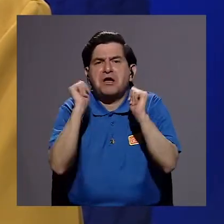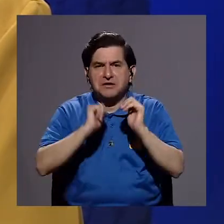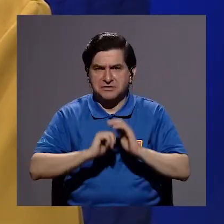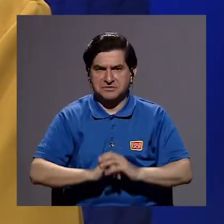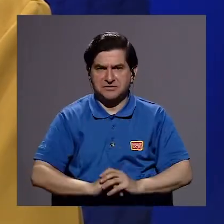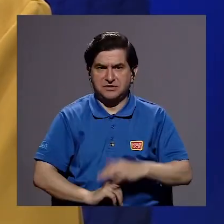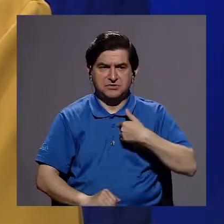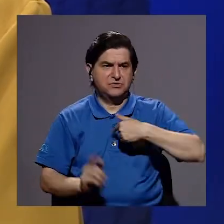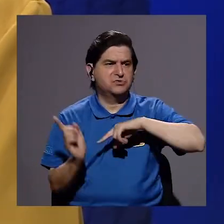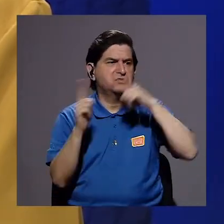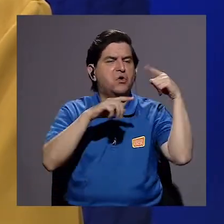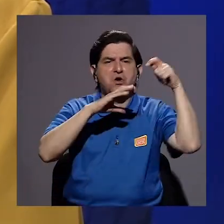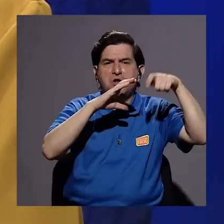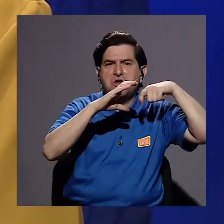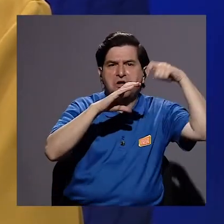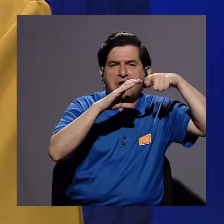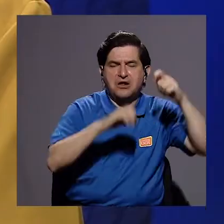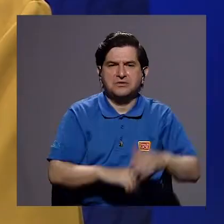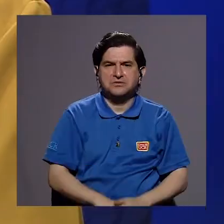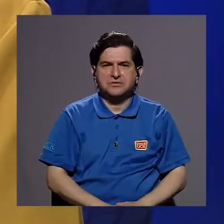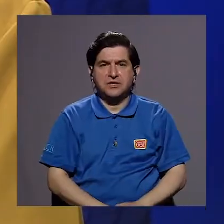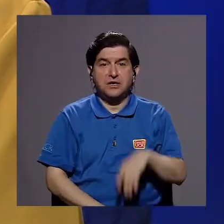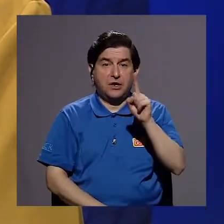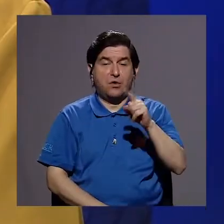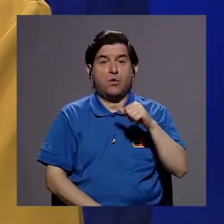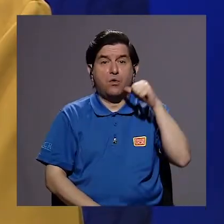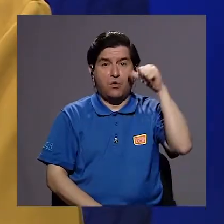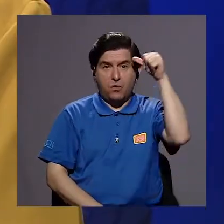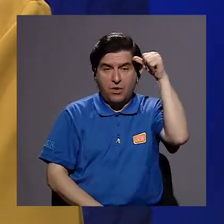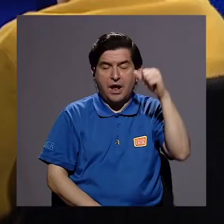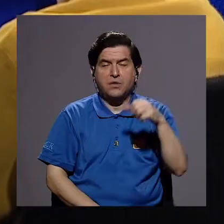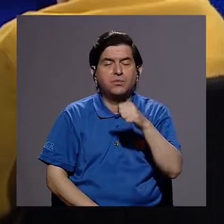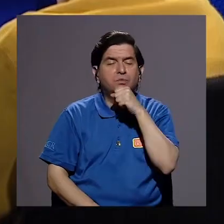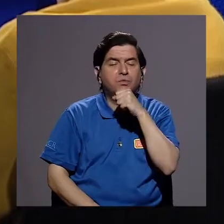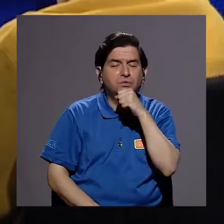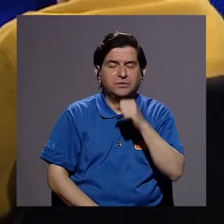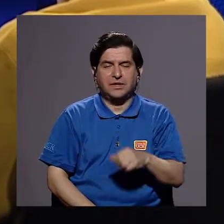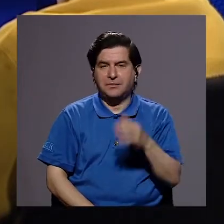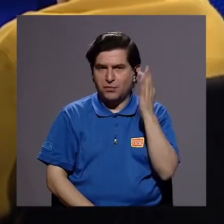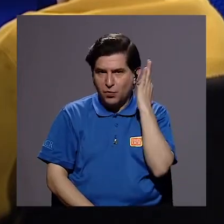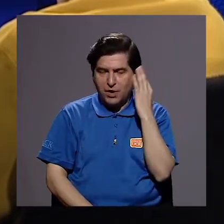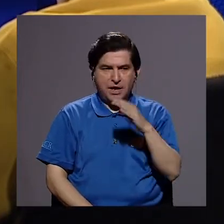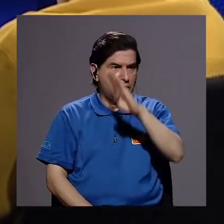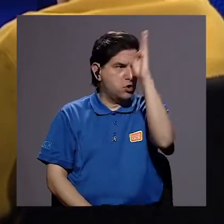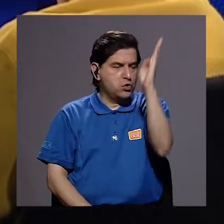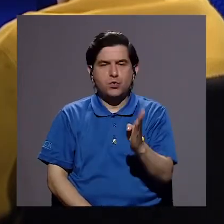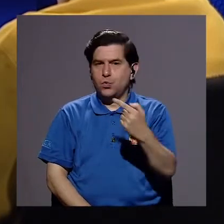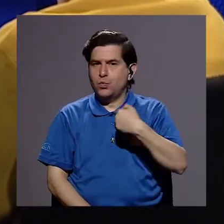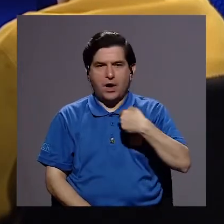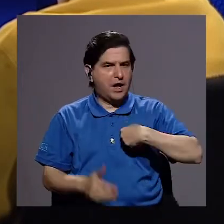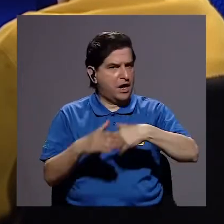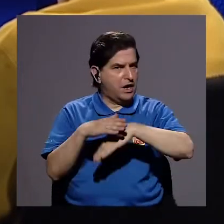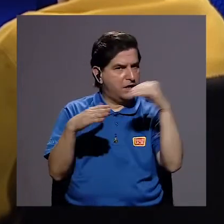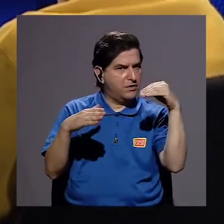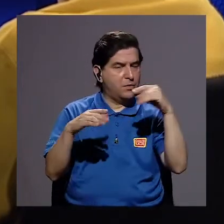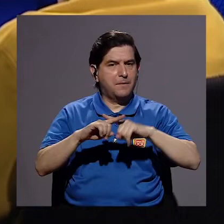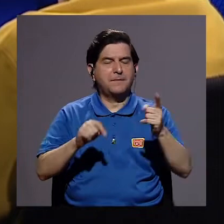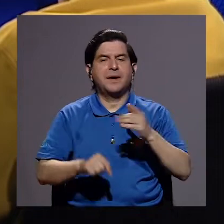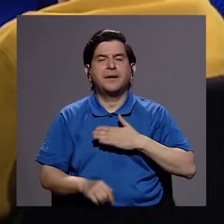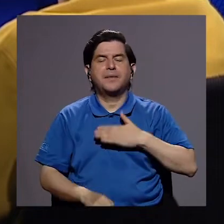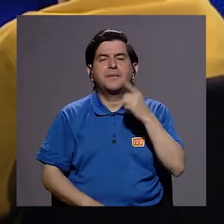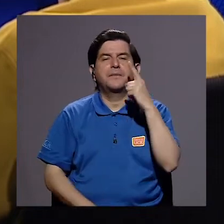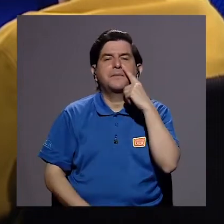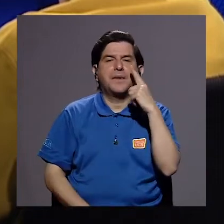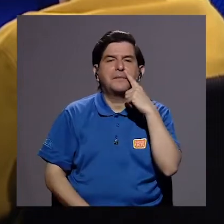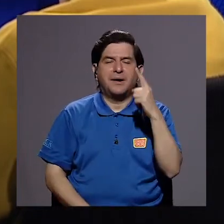muy perdida, ir al cine con una adulta mayor, una cosa así, y jamás salir. Pero mi